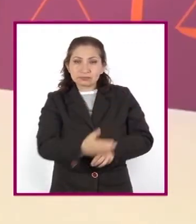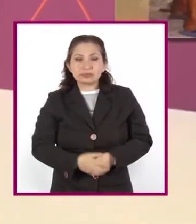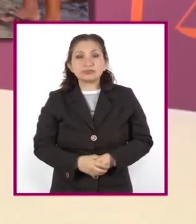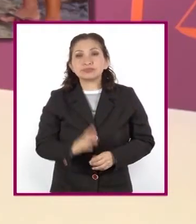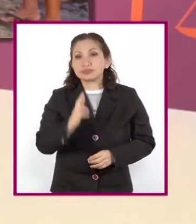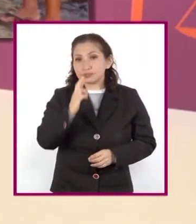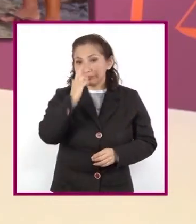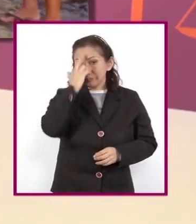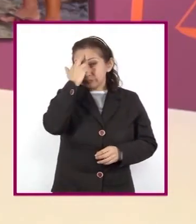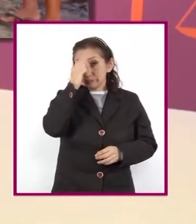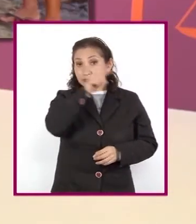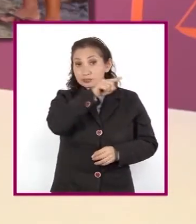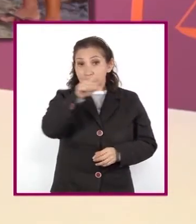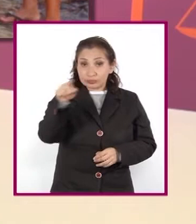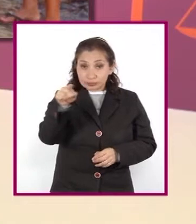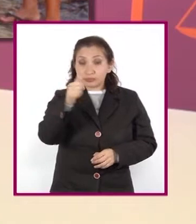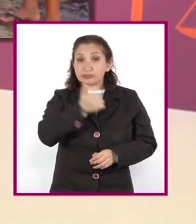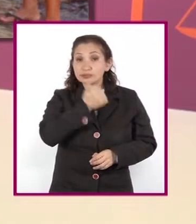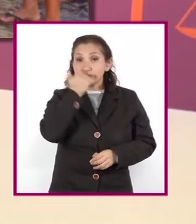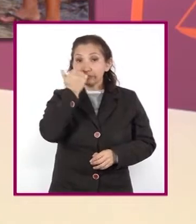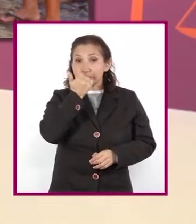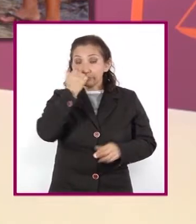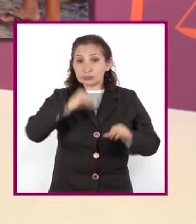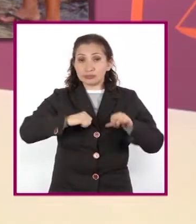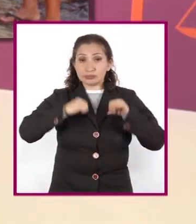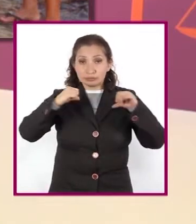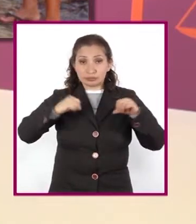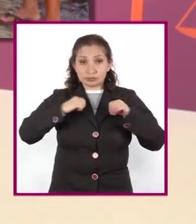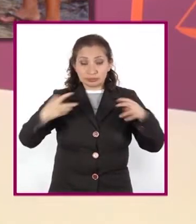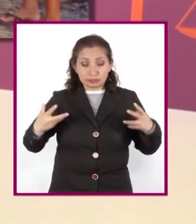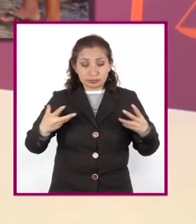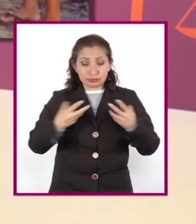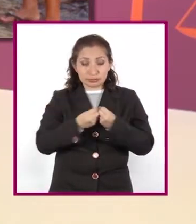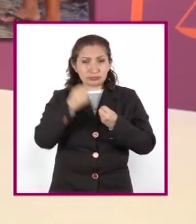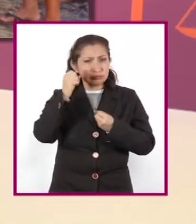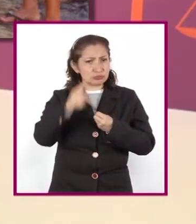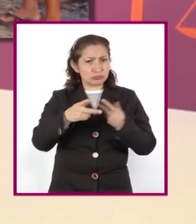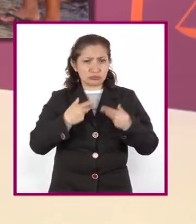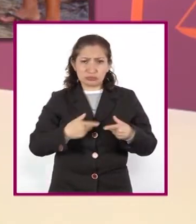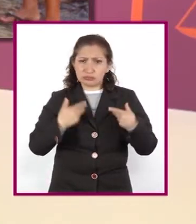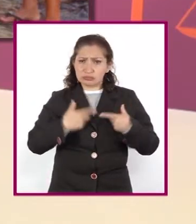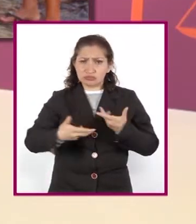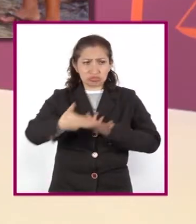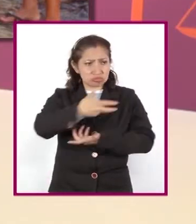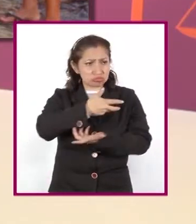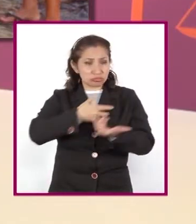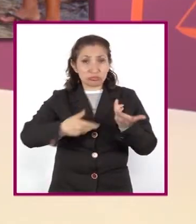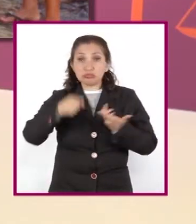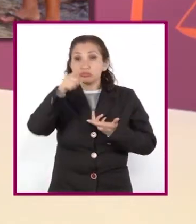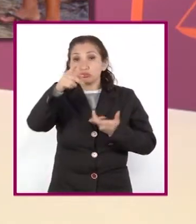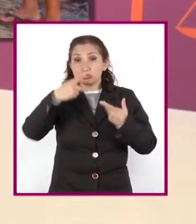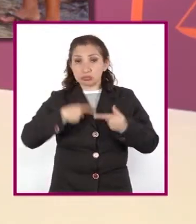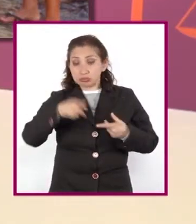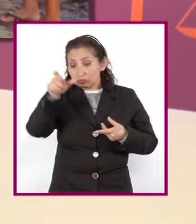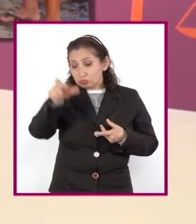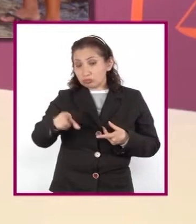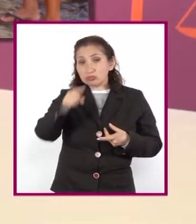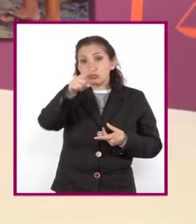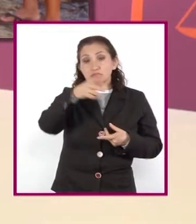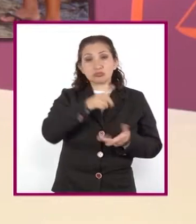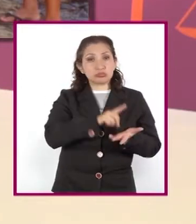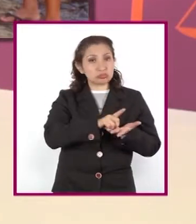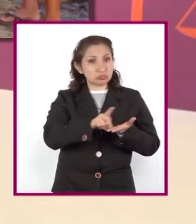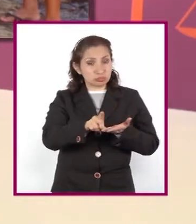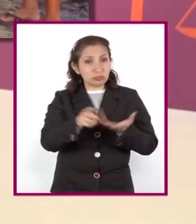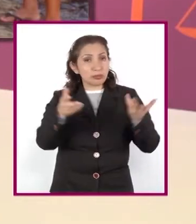Recuerden que ustedes, como adolescentes, forman parte de la ciudadanía y como personas tienen el derecho